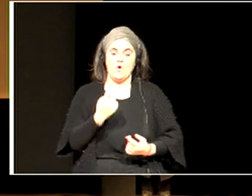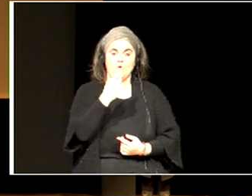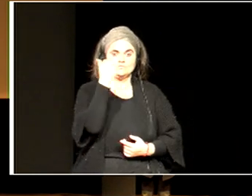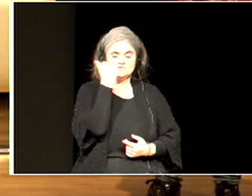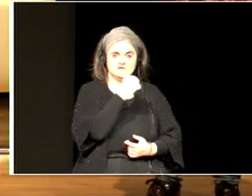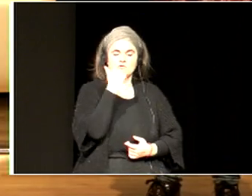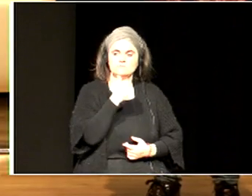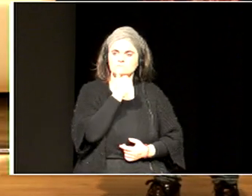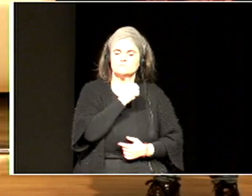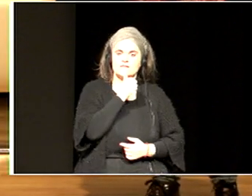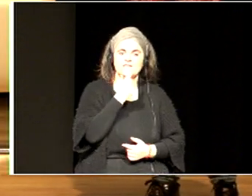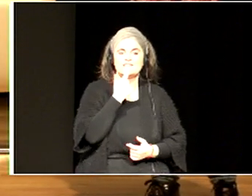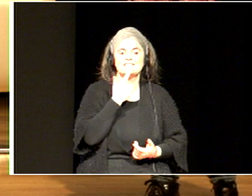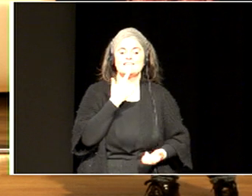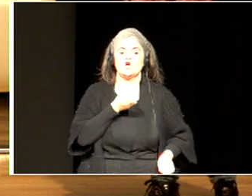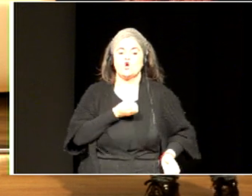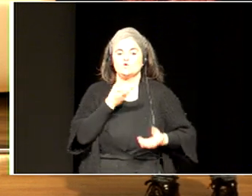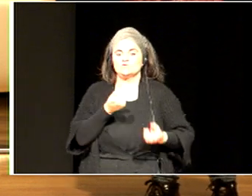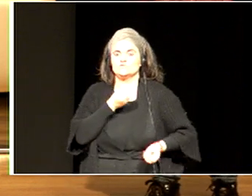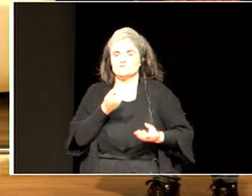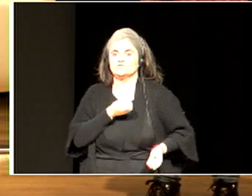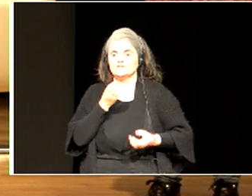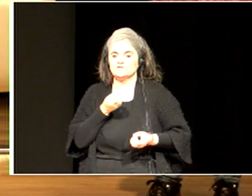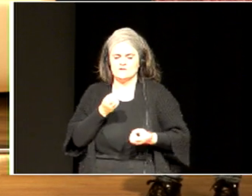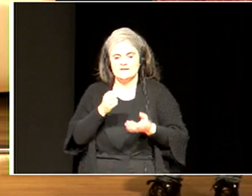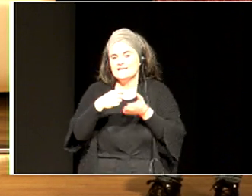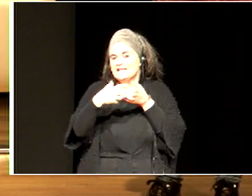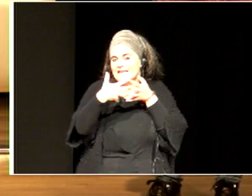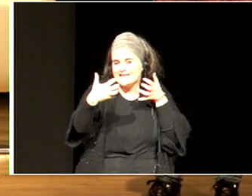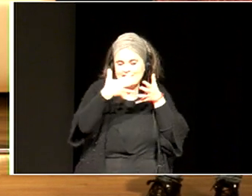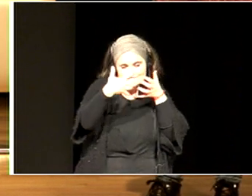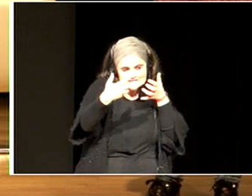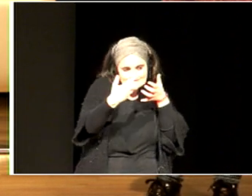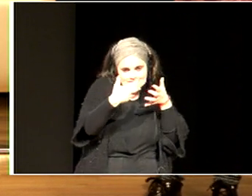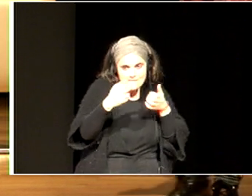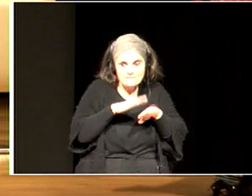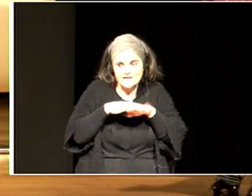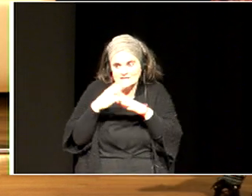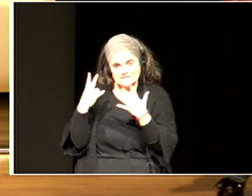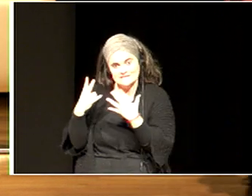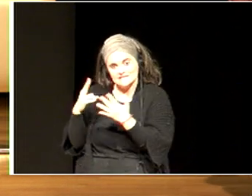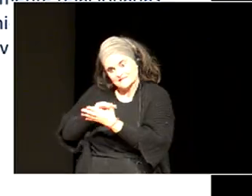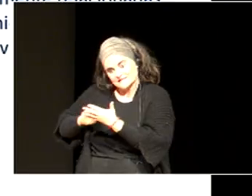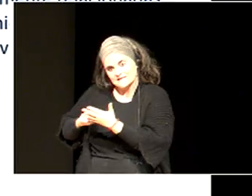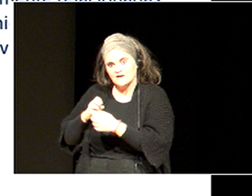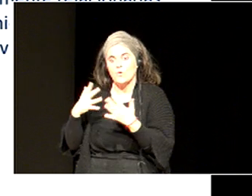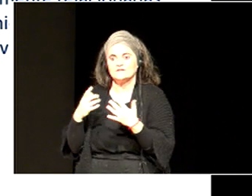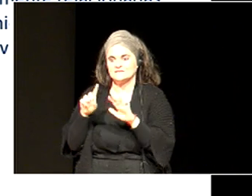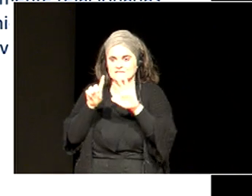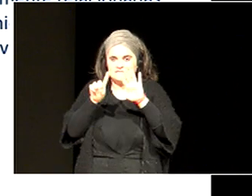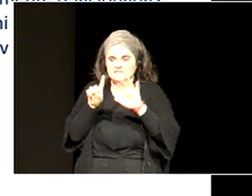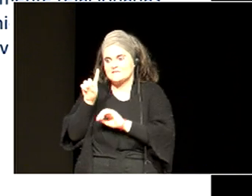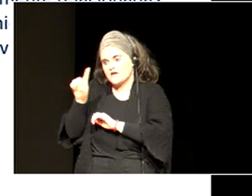de ir contando las líneas que se dedicaban en total a las siete autoras 61